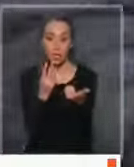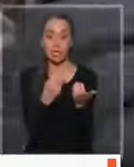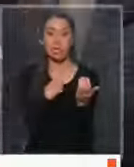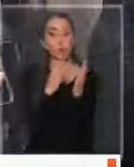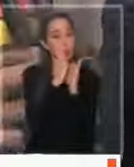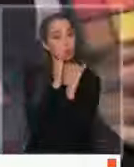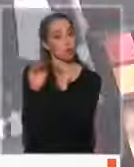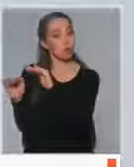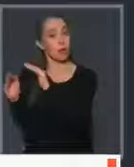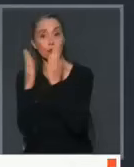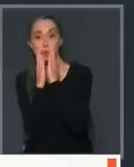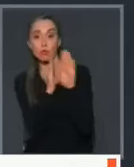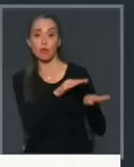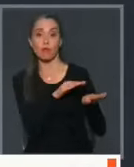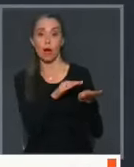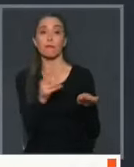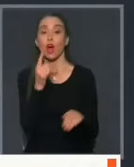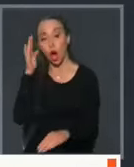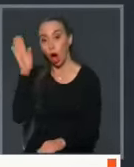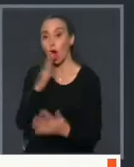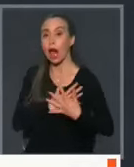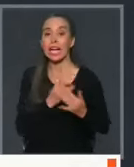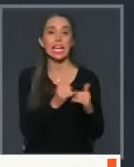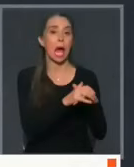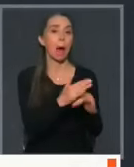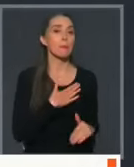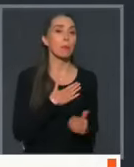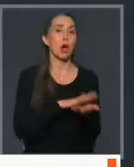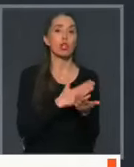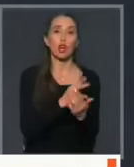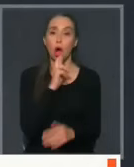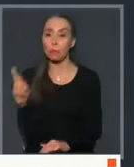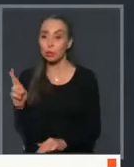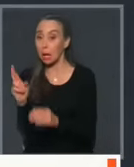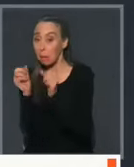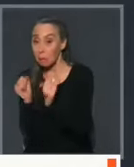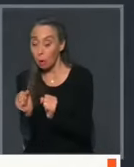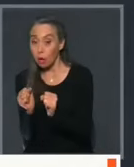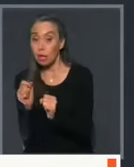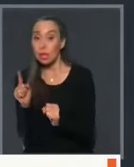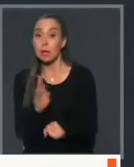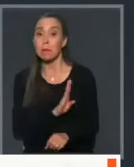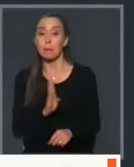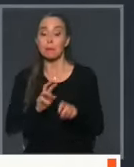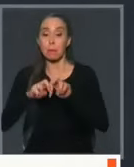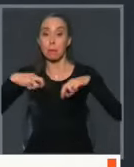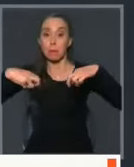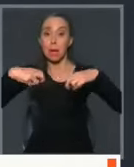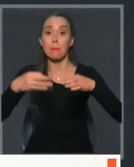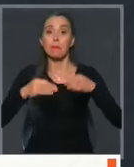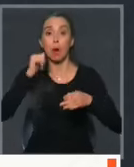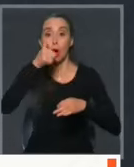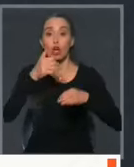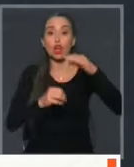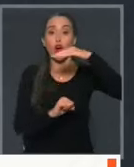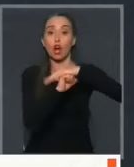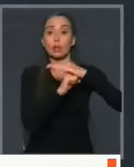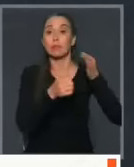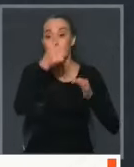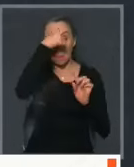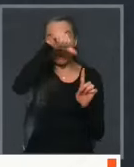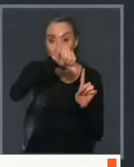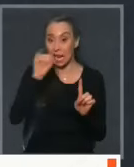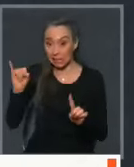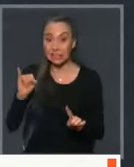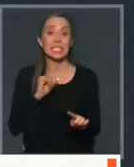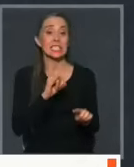favores entre ambos. Hola, querida. Amigo mío, ¿cómo estás? ¿Alguna posibilidad que integre la sala penal mañana? Por supuesto, si la sala me